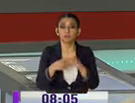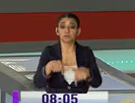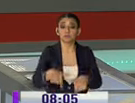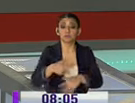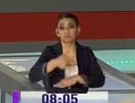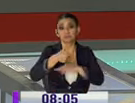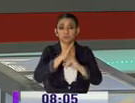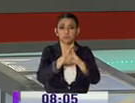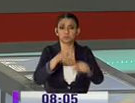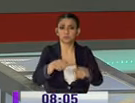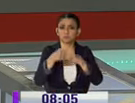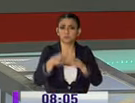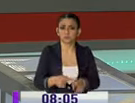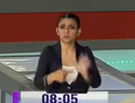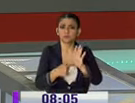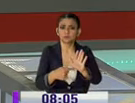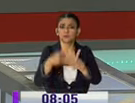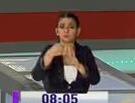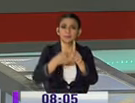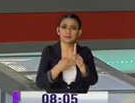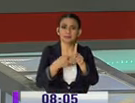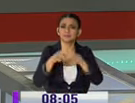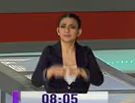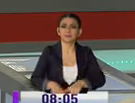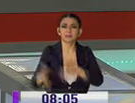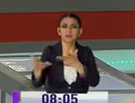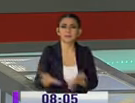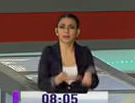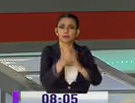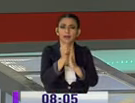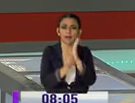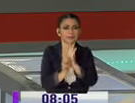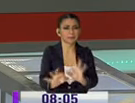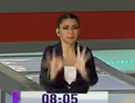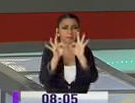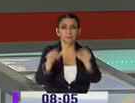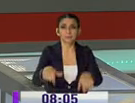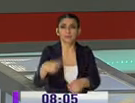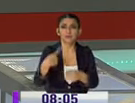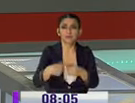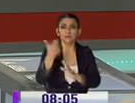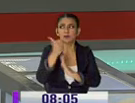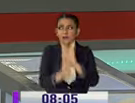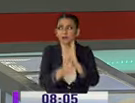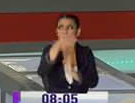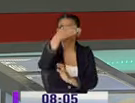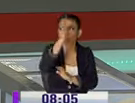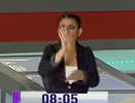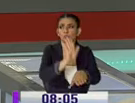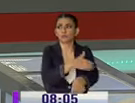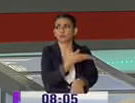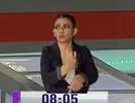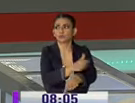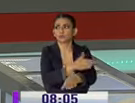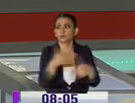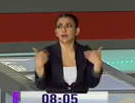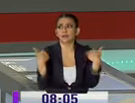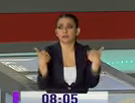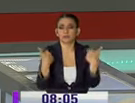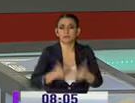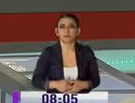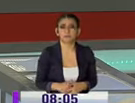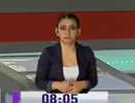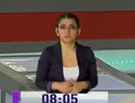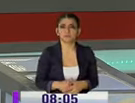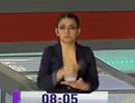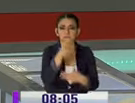autoridad mostrarnos en este mes que se viene, hay una cantidad de eventos espectaculares, arte, cultura, música, alegría, en fin, va a haber